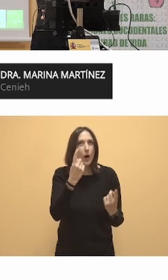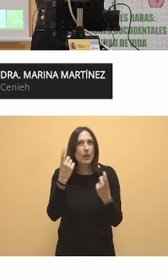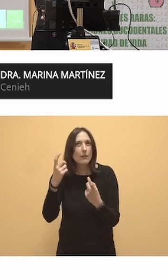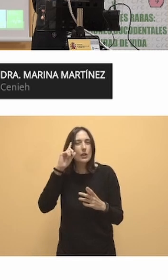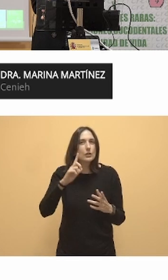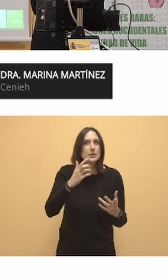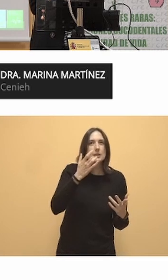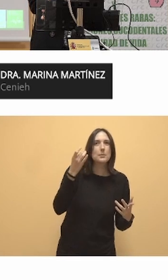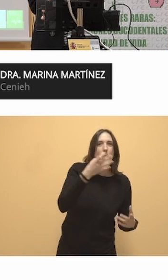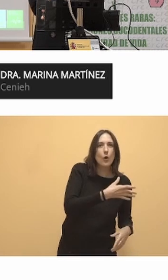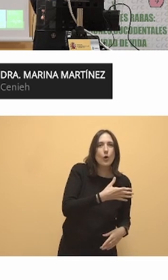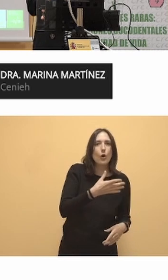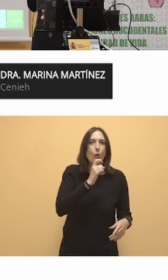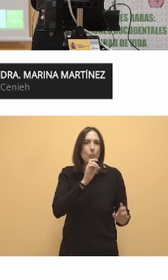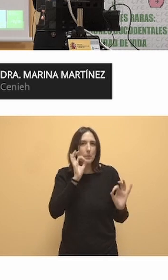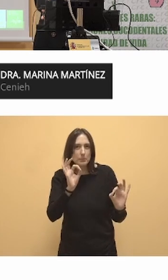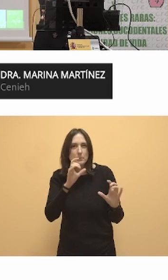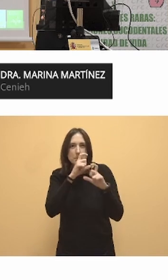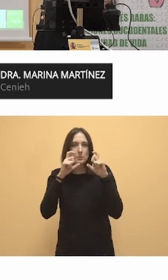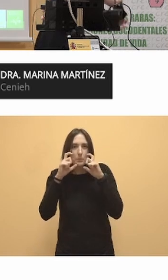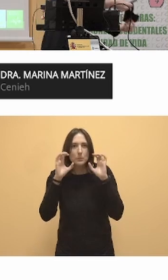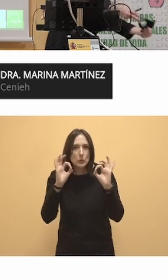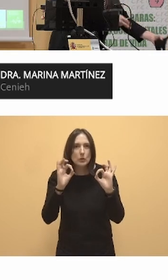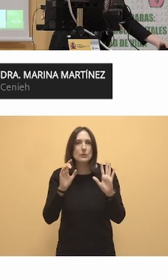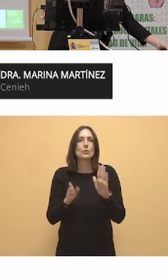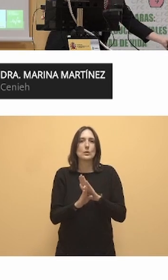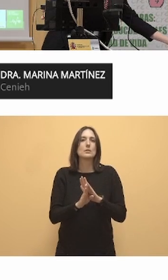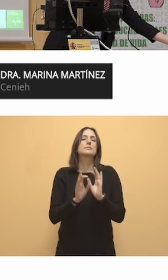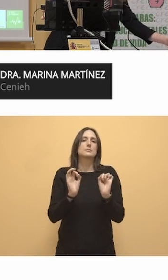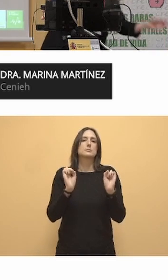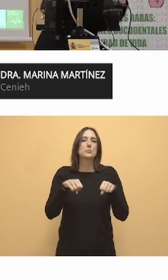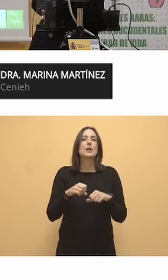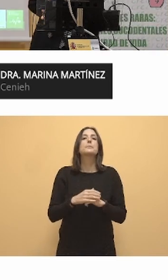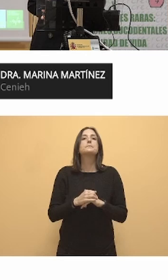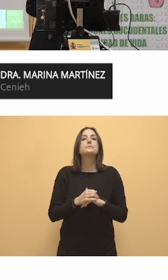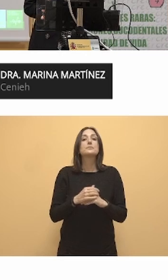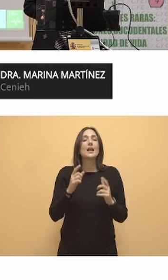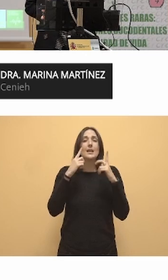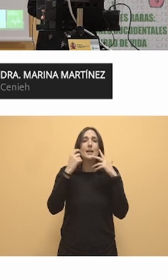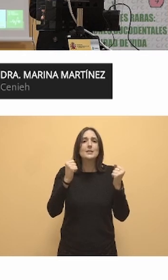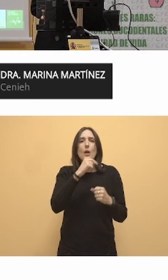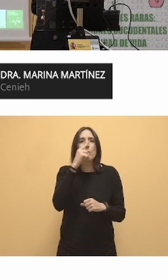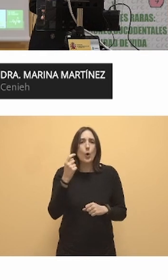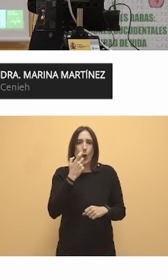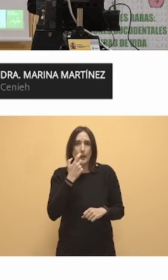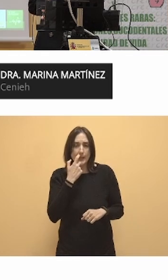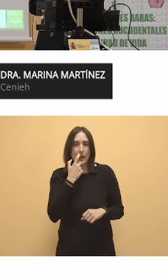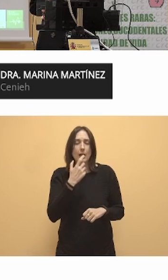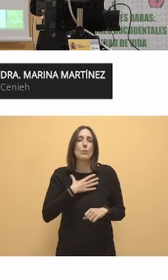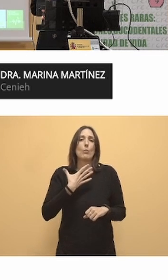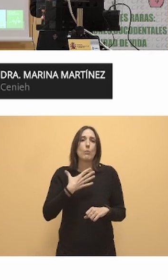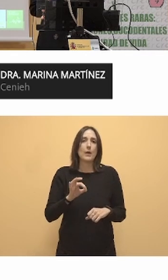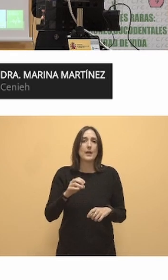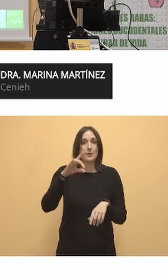sé qué es mejor. La dejo puesta, ¿no? ¿Así? Vale. Sobre salud bucodental, en la que, bueno, quizá